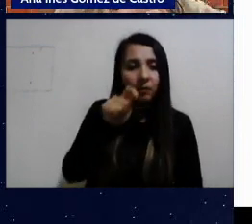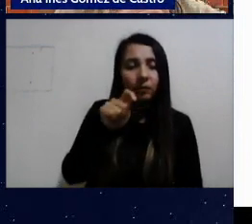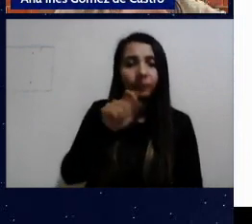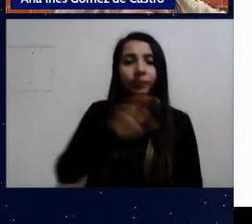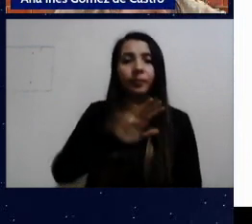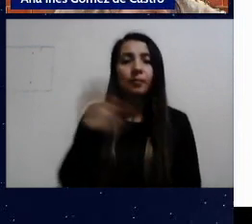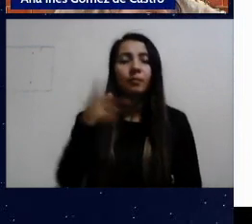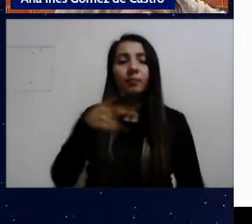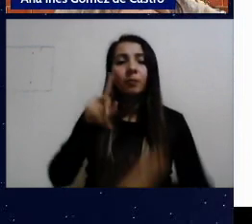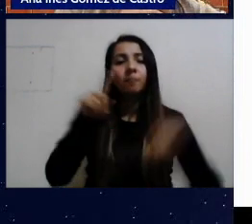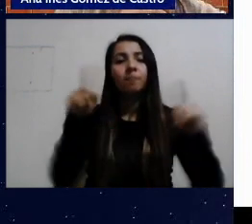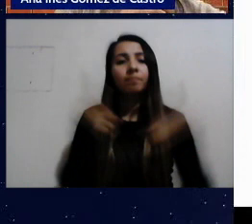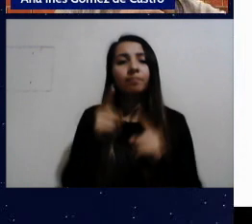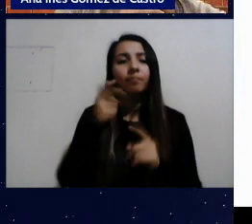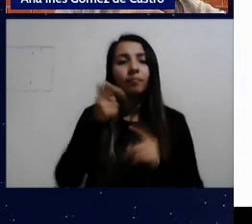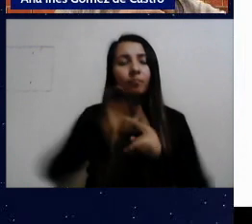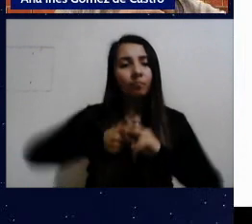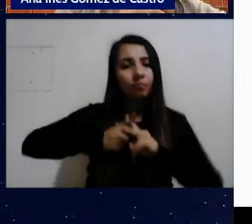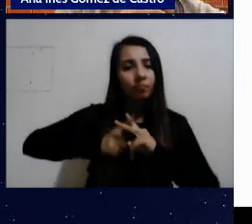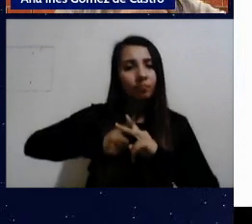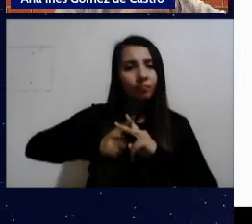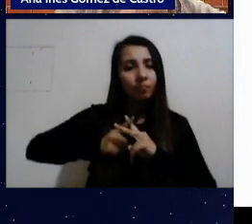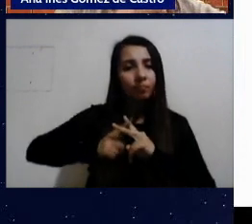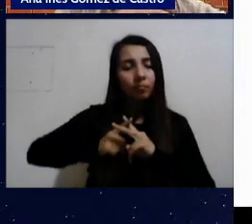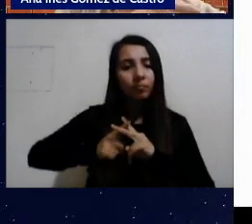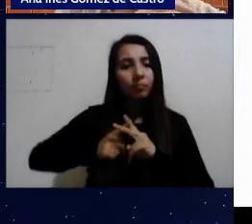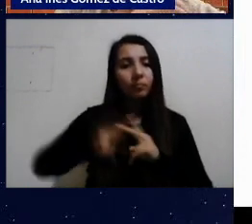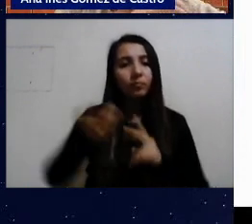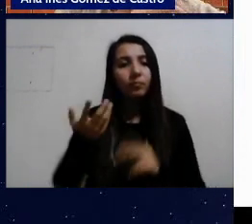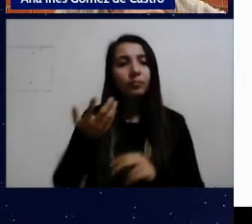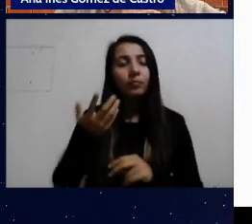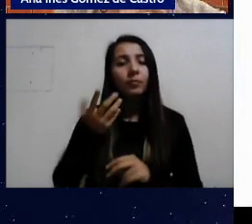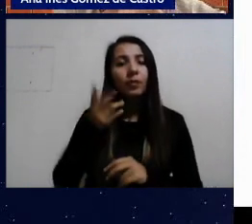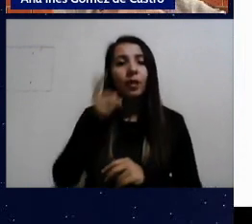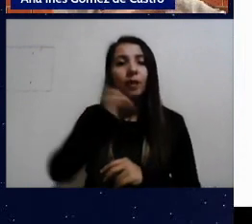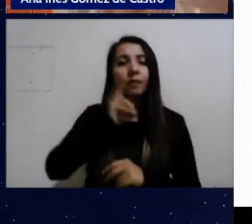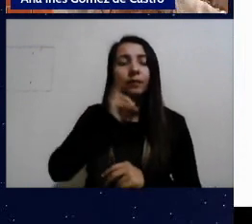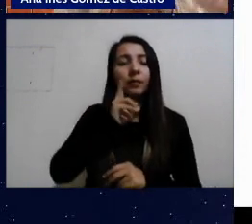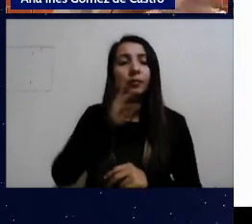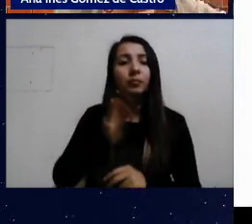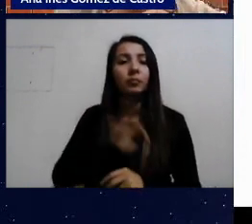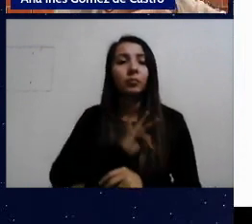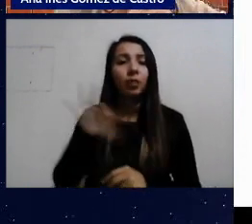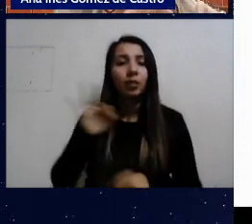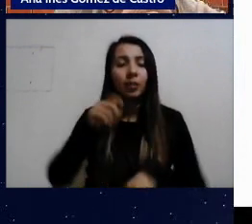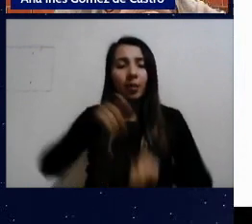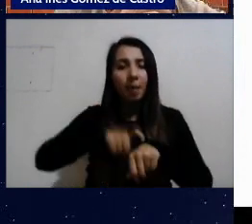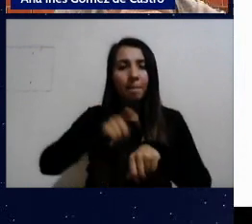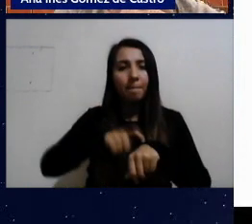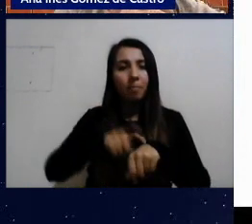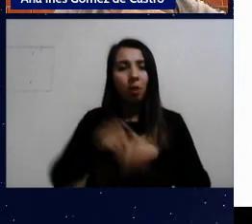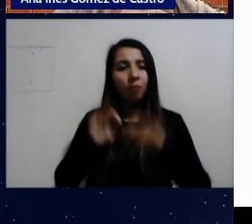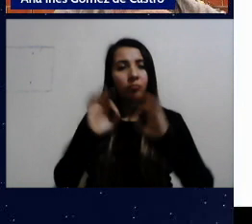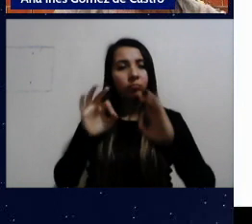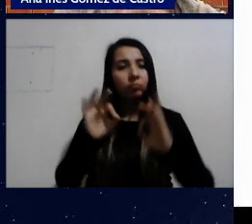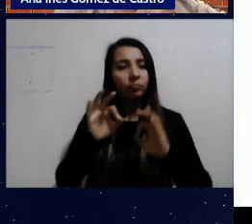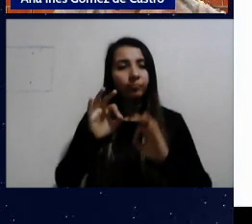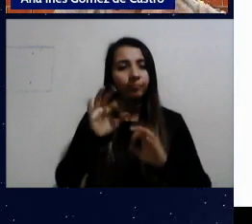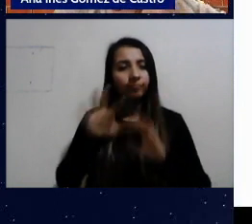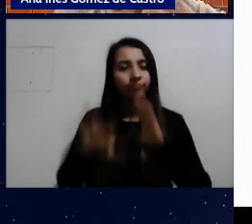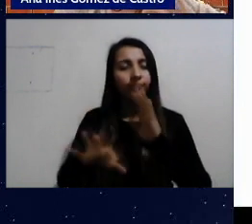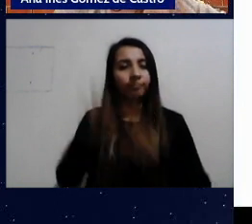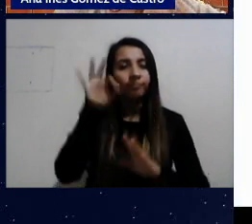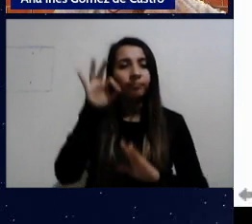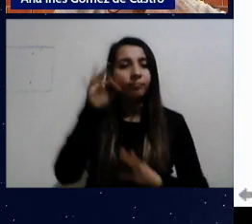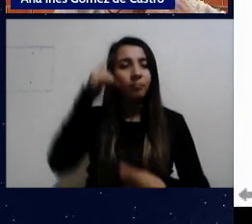cálculos para ver si podíamos obtener en tiempo razonable señales para detectar no solo a la NINA,